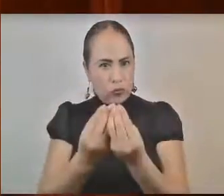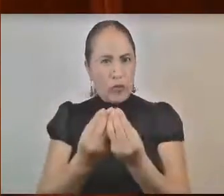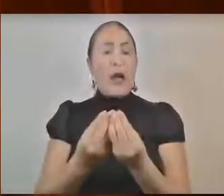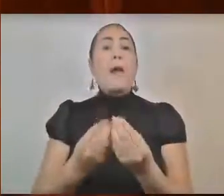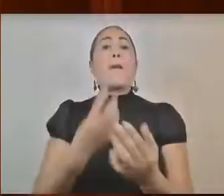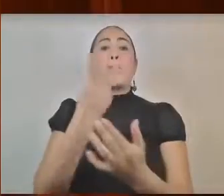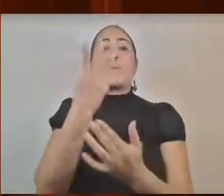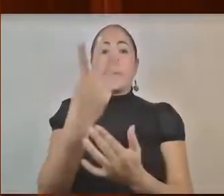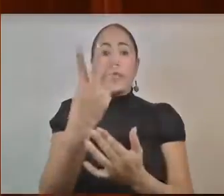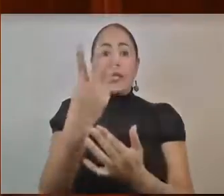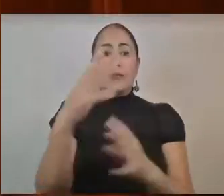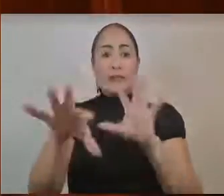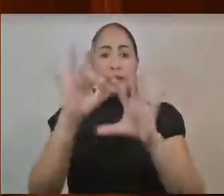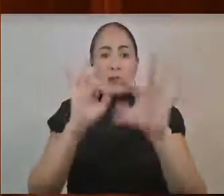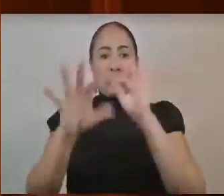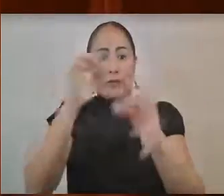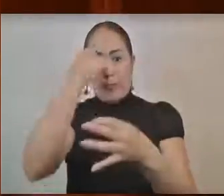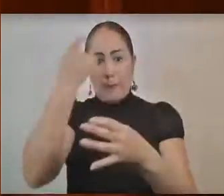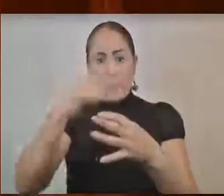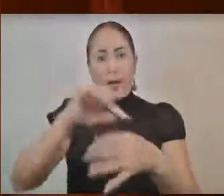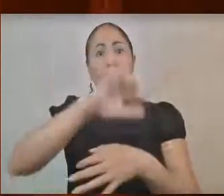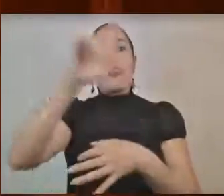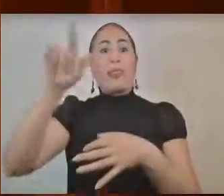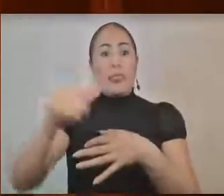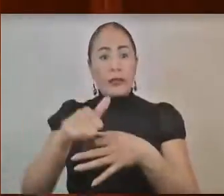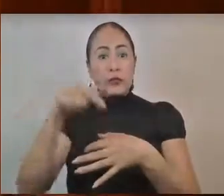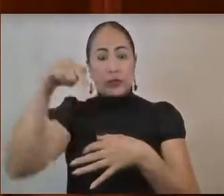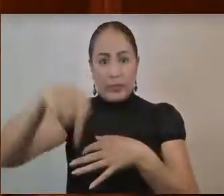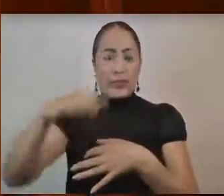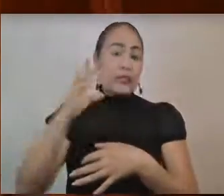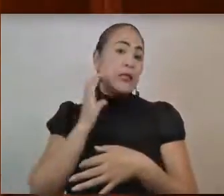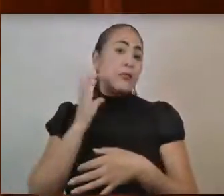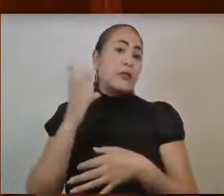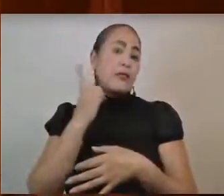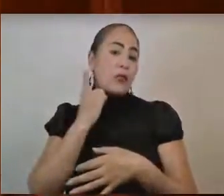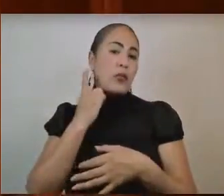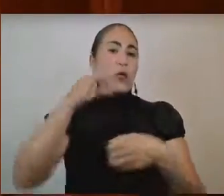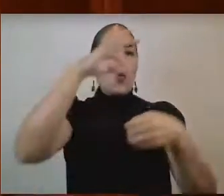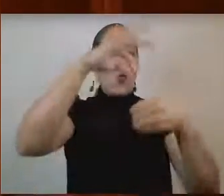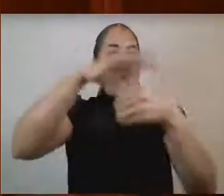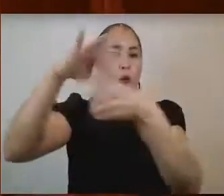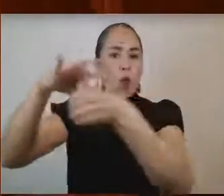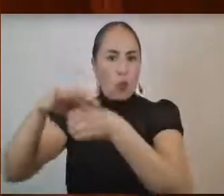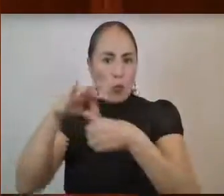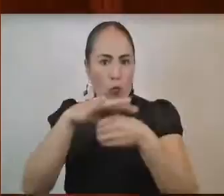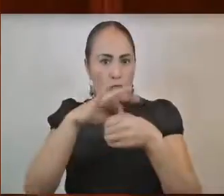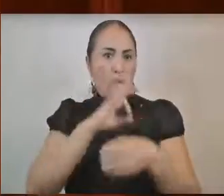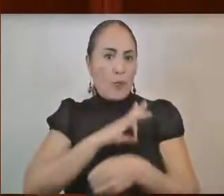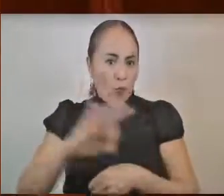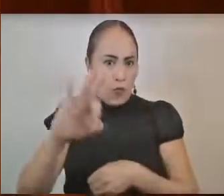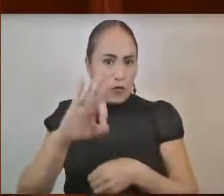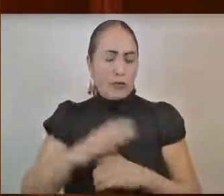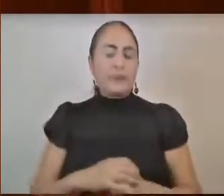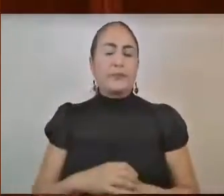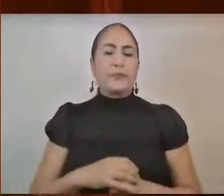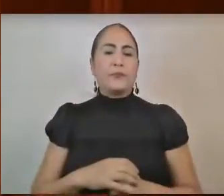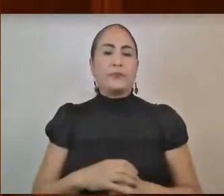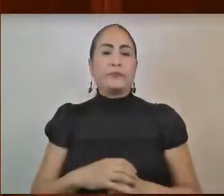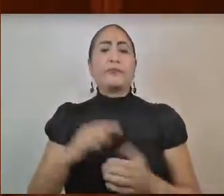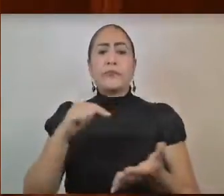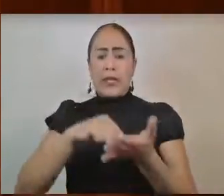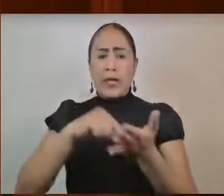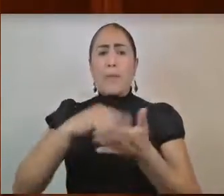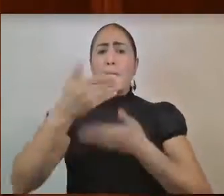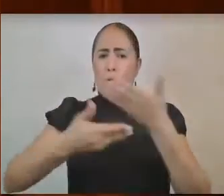de terna para el cargo, sometiéndolo a la consideración de esta legislatura. Con apego al proceso